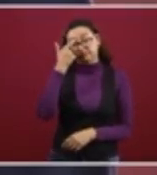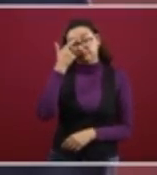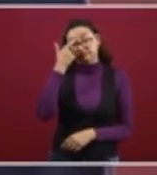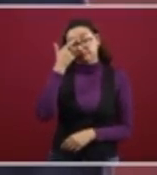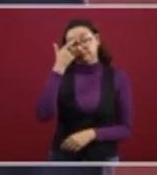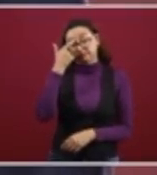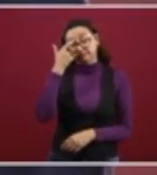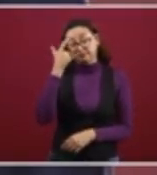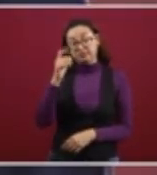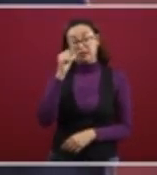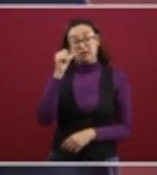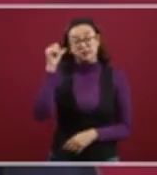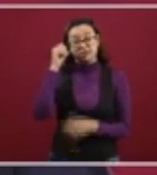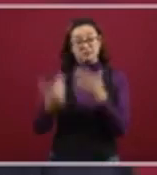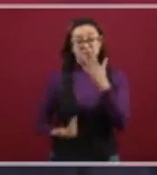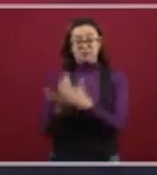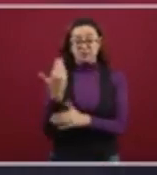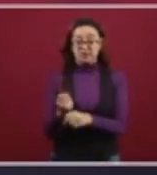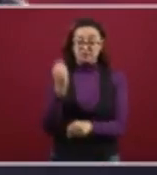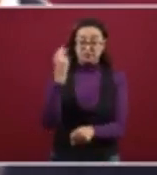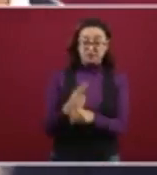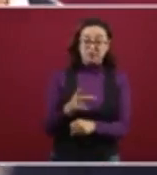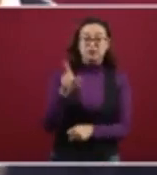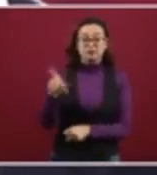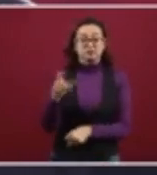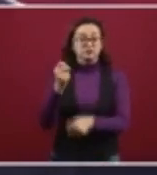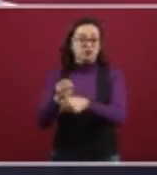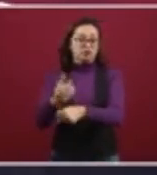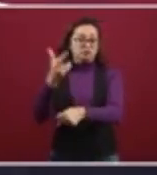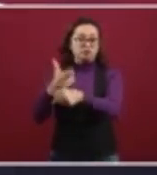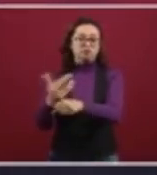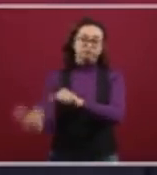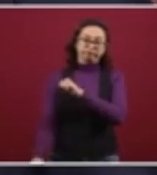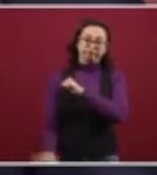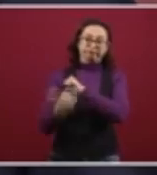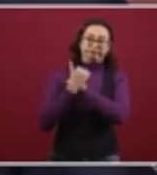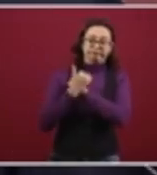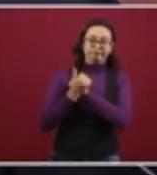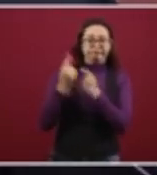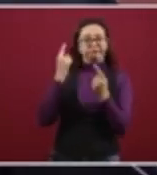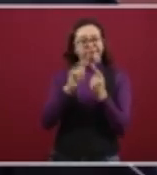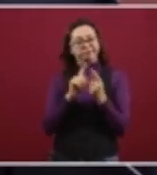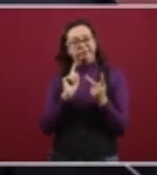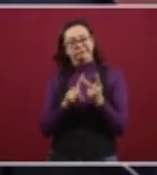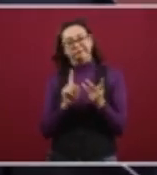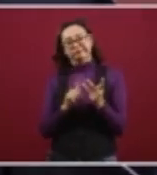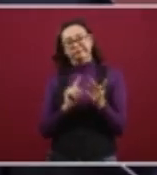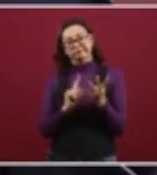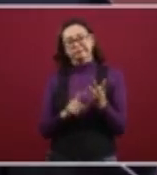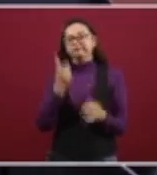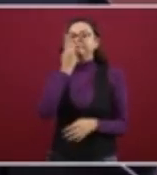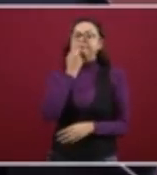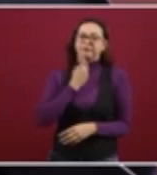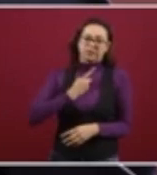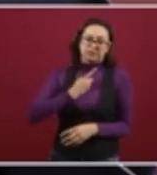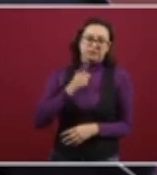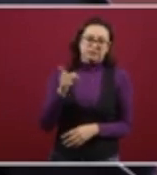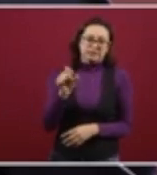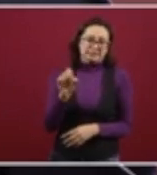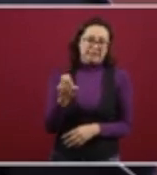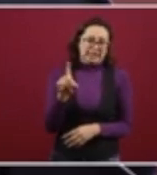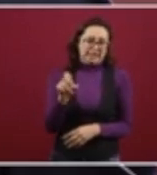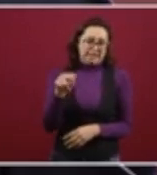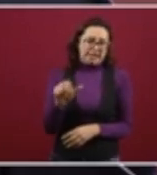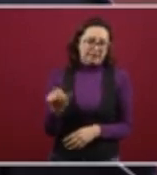temprano, de estos hechos, por el propio secretario de la Defensa.